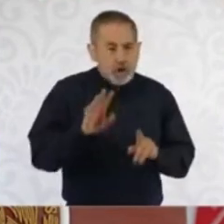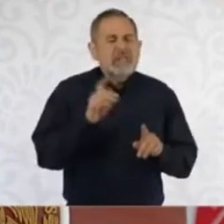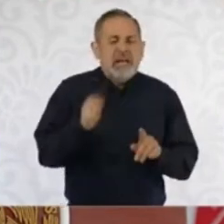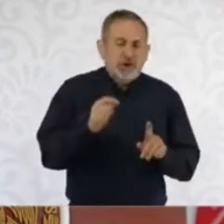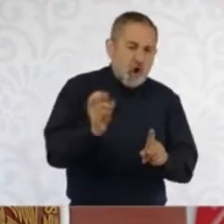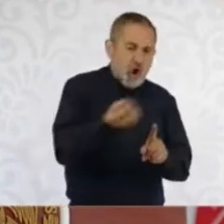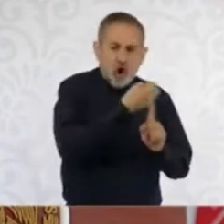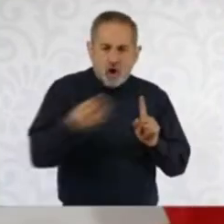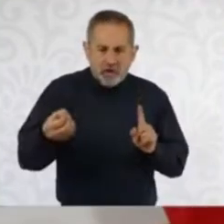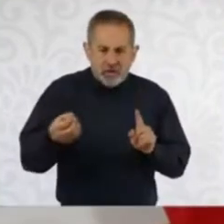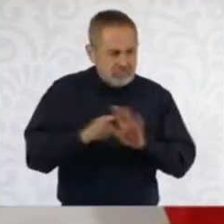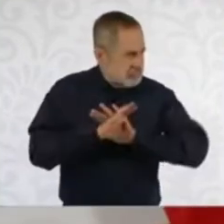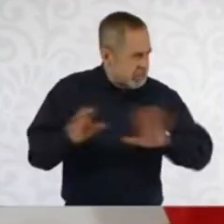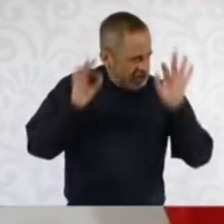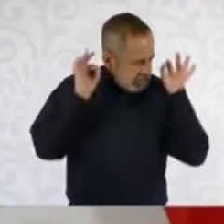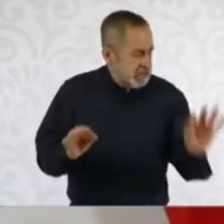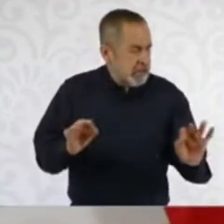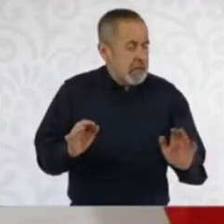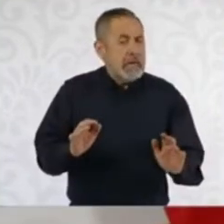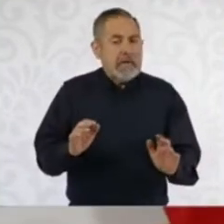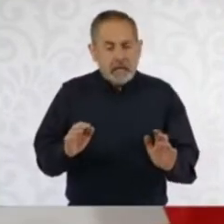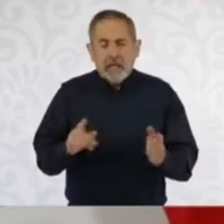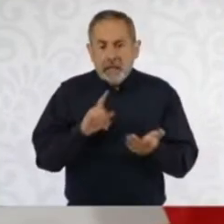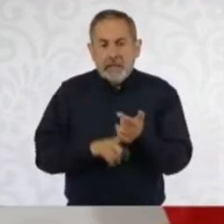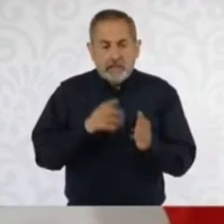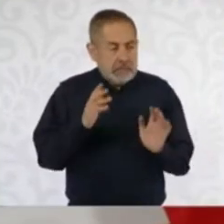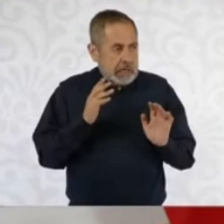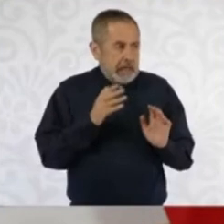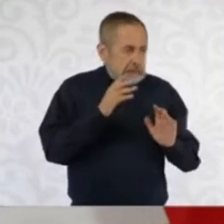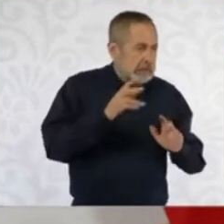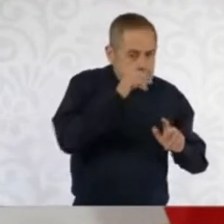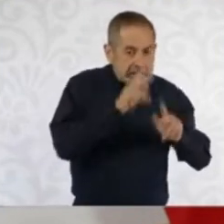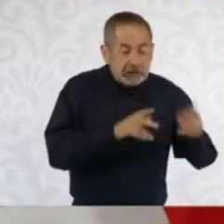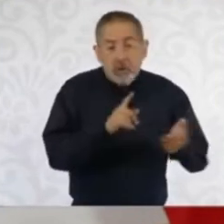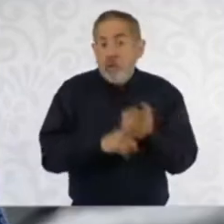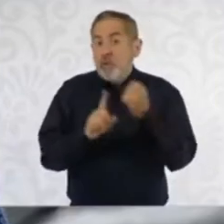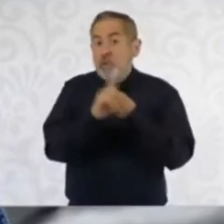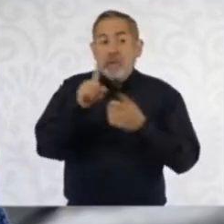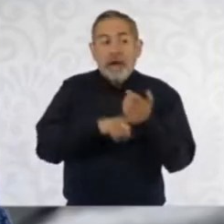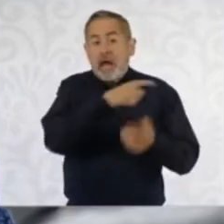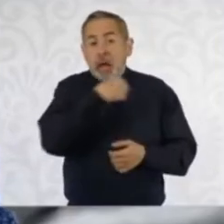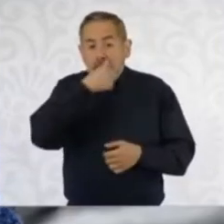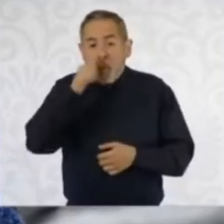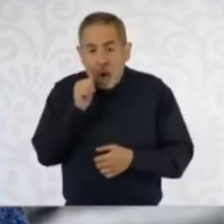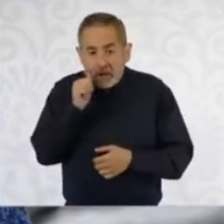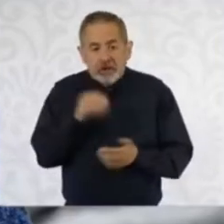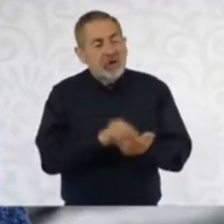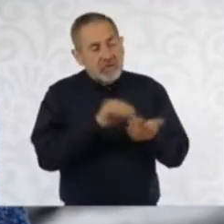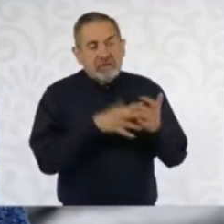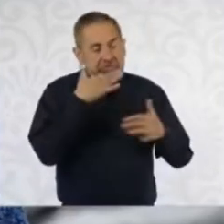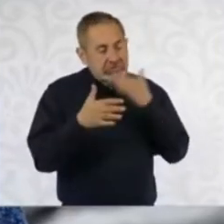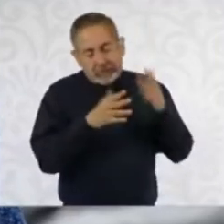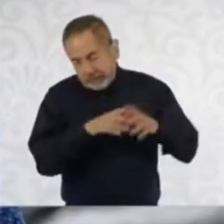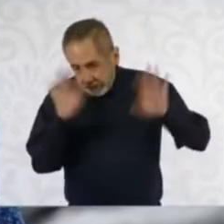orden hasta donde se pudo, ¿no? Porque en la Benito Juárez pues siguieron haciendo otras cosas.